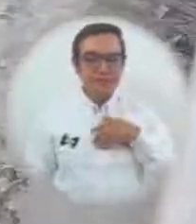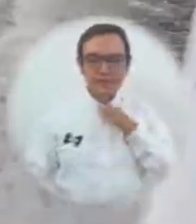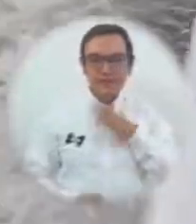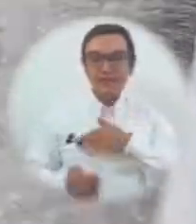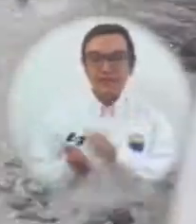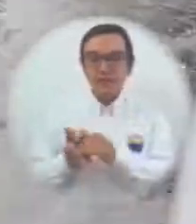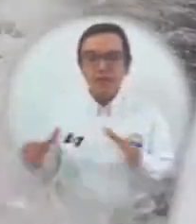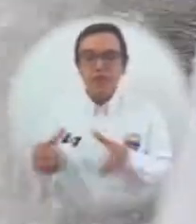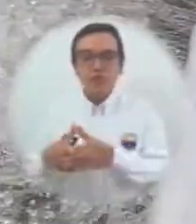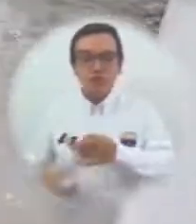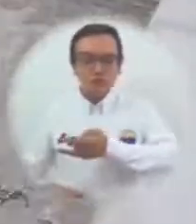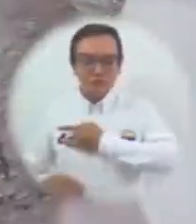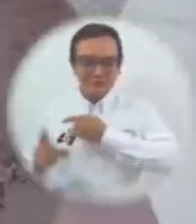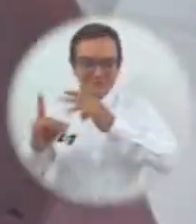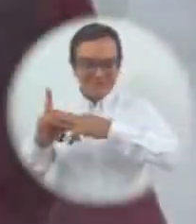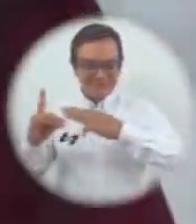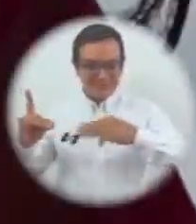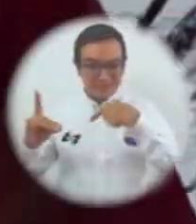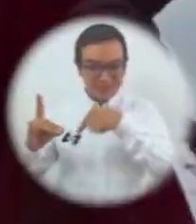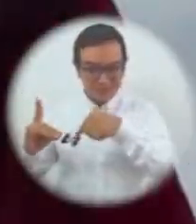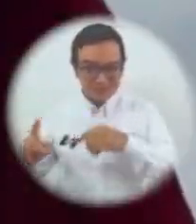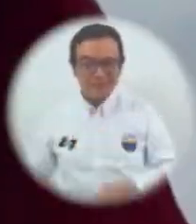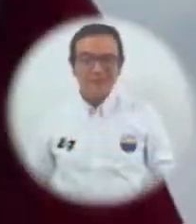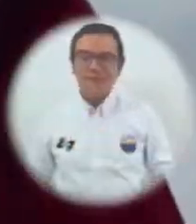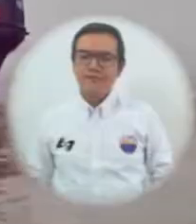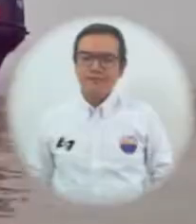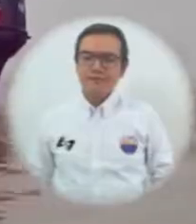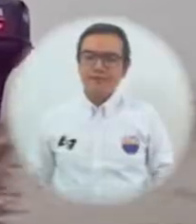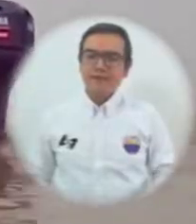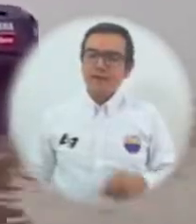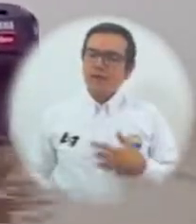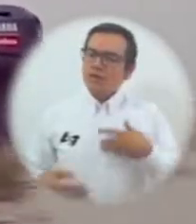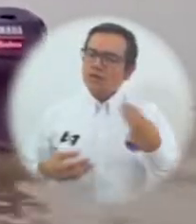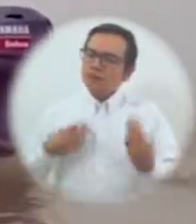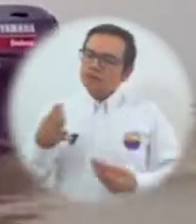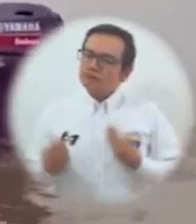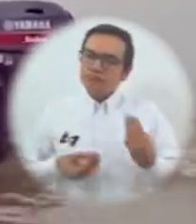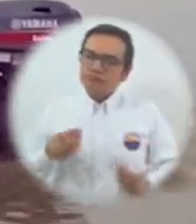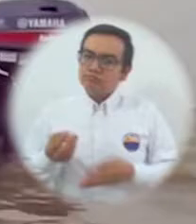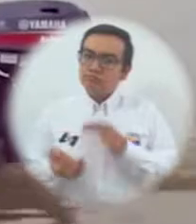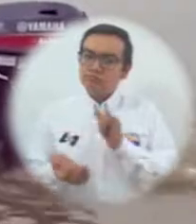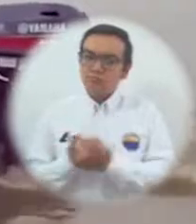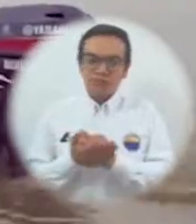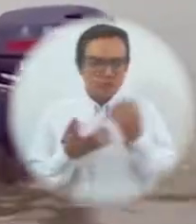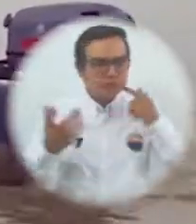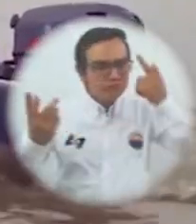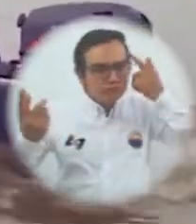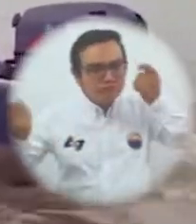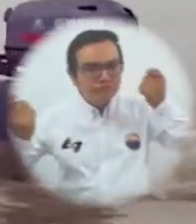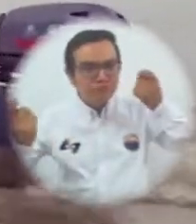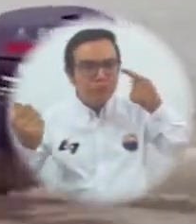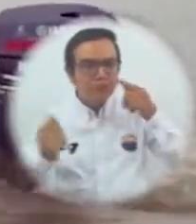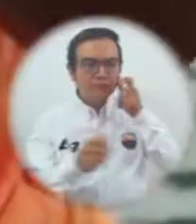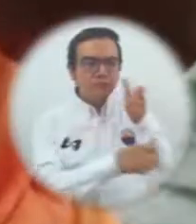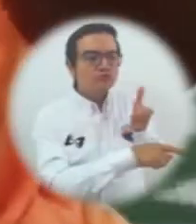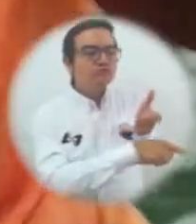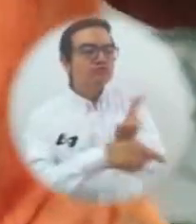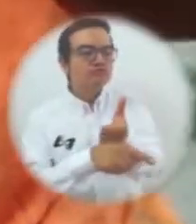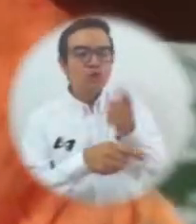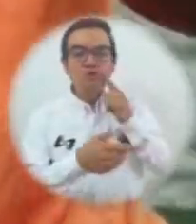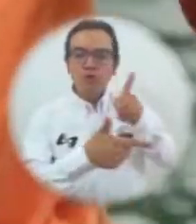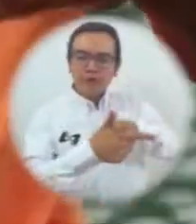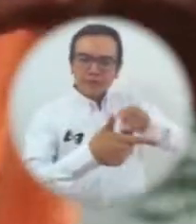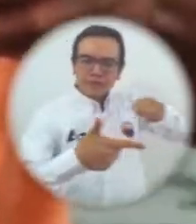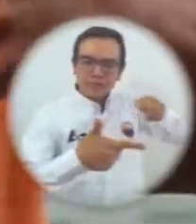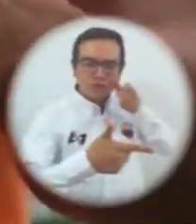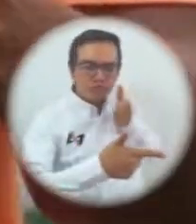de Acuicultura y Pesca, que es operado a través de la Vicerrectoría de Extensión y Proyección Social de la Alma Mater, ha continuado a través de métodos alternativos